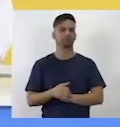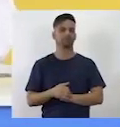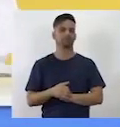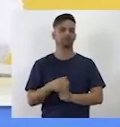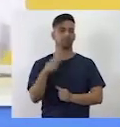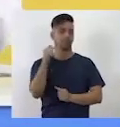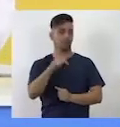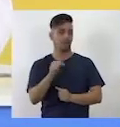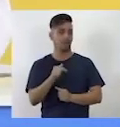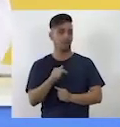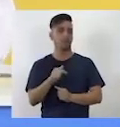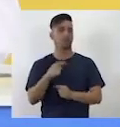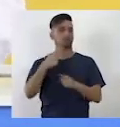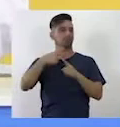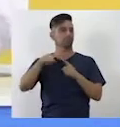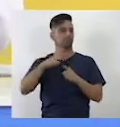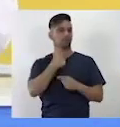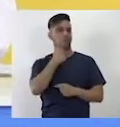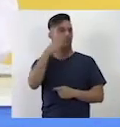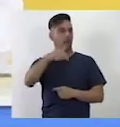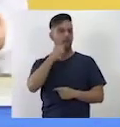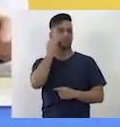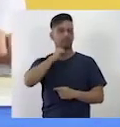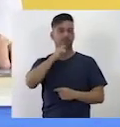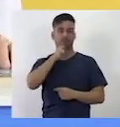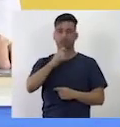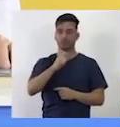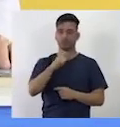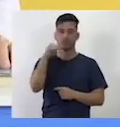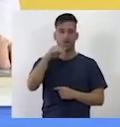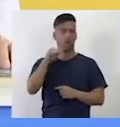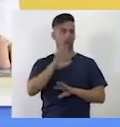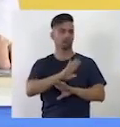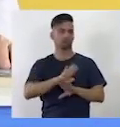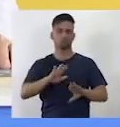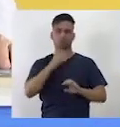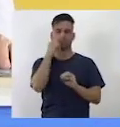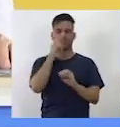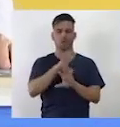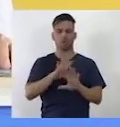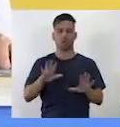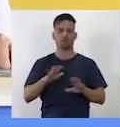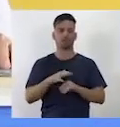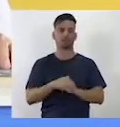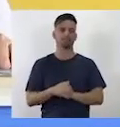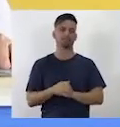encerrado un aparato más complejo más exacto del que usamos nosotros